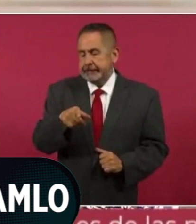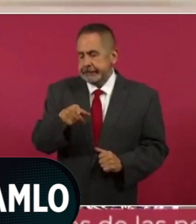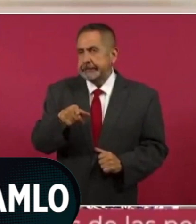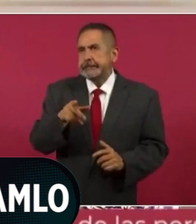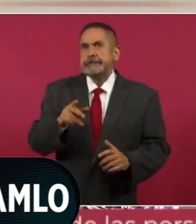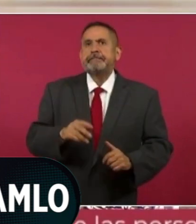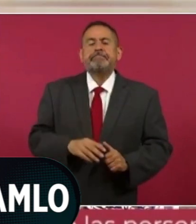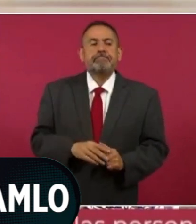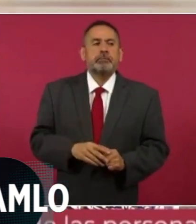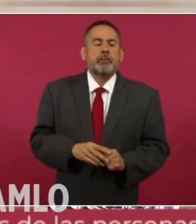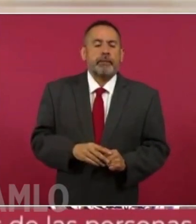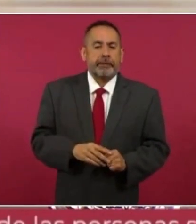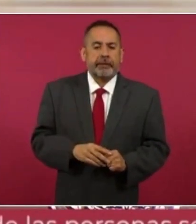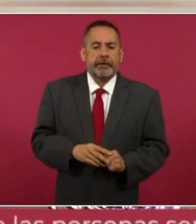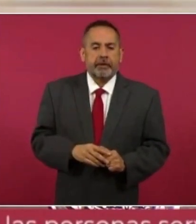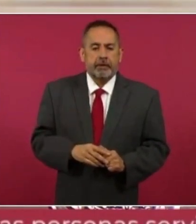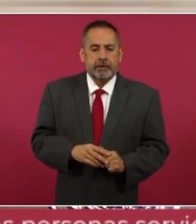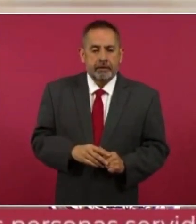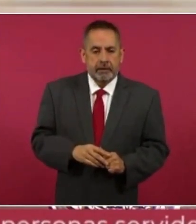van a